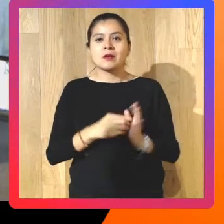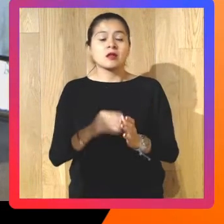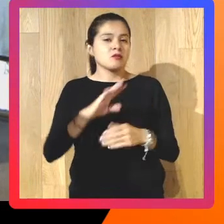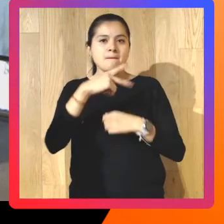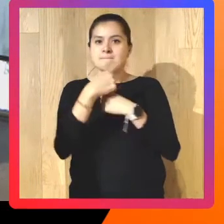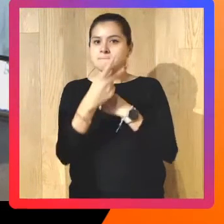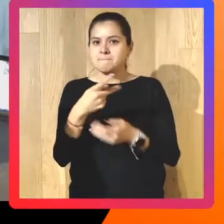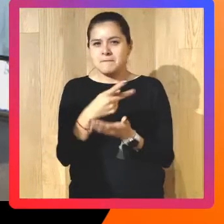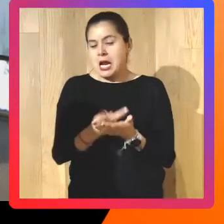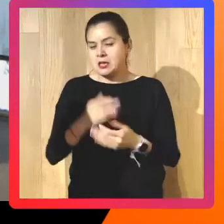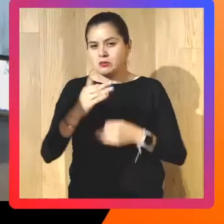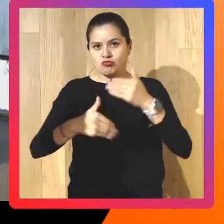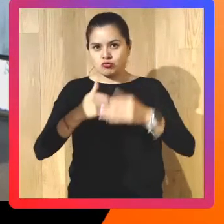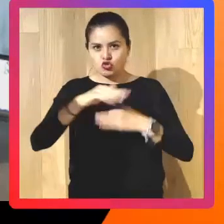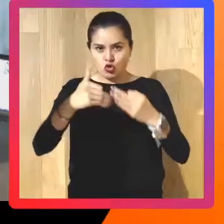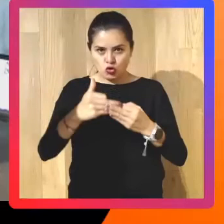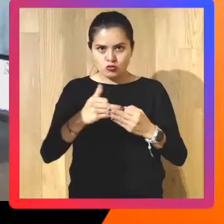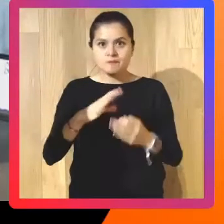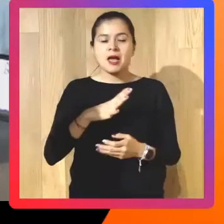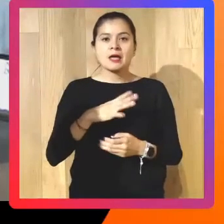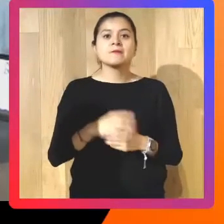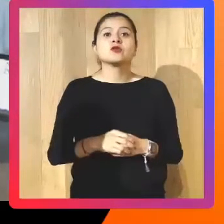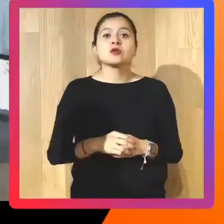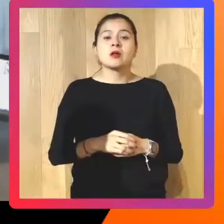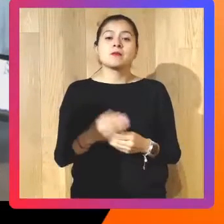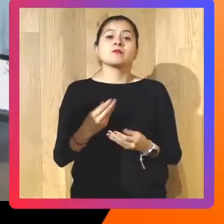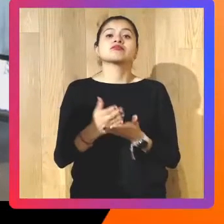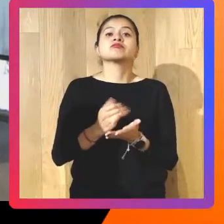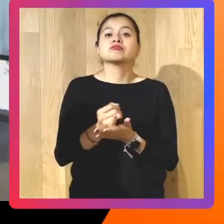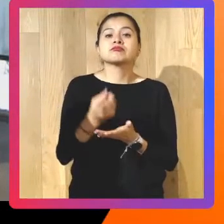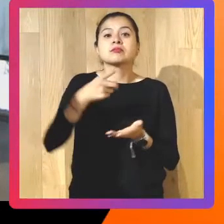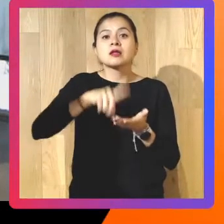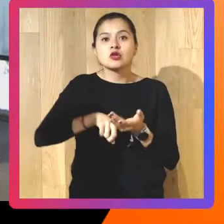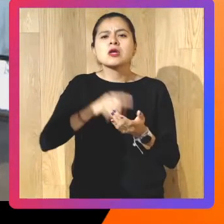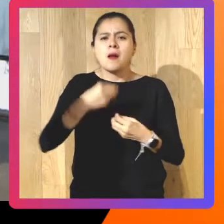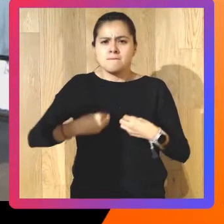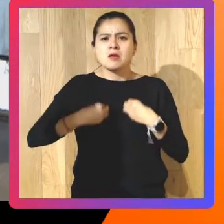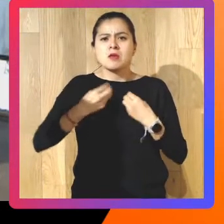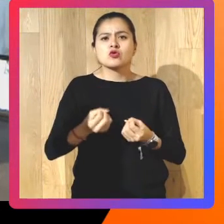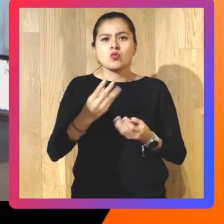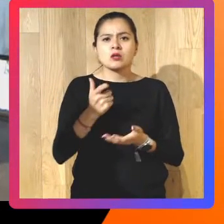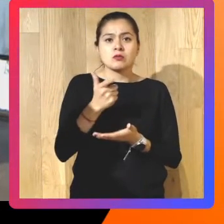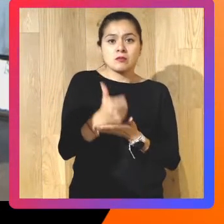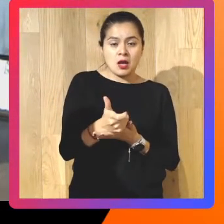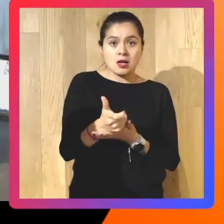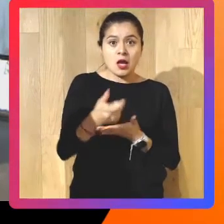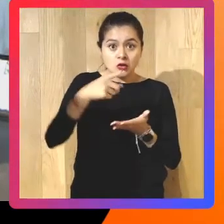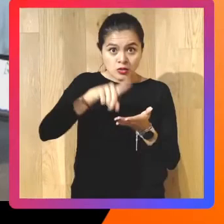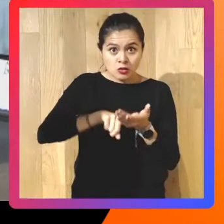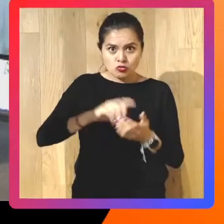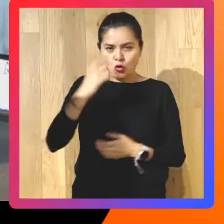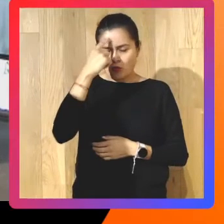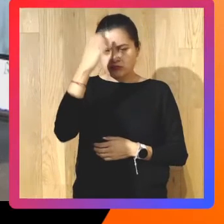plan. Pero bueno, ¿qué estamos haciendo? Ya definimos cuánto cuesta vivir dignamente. Ahora hay que estar